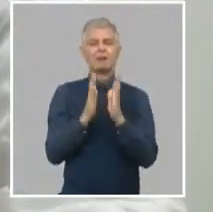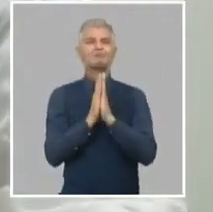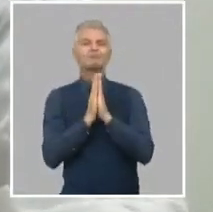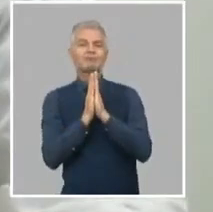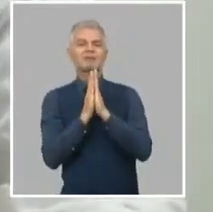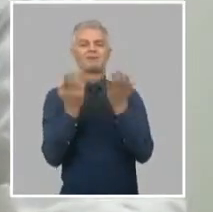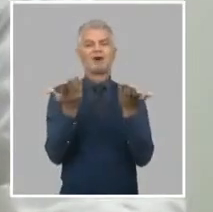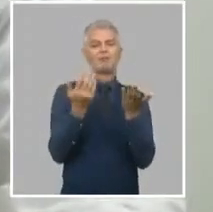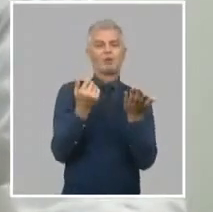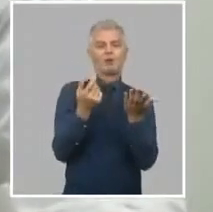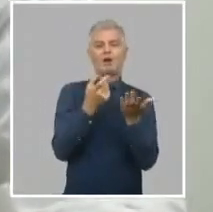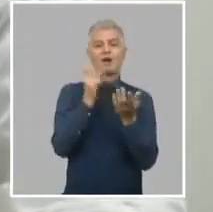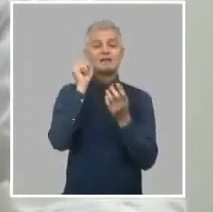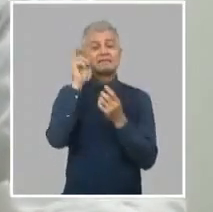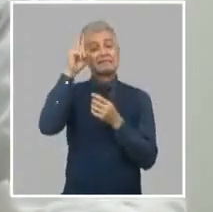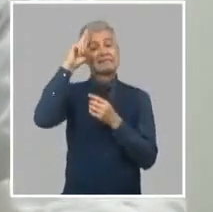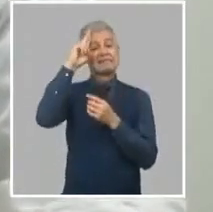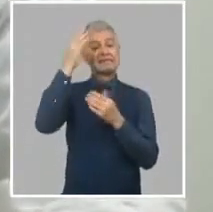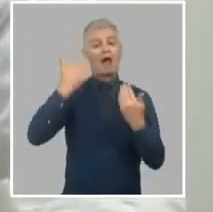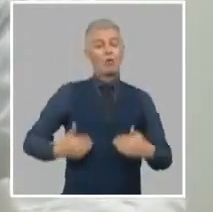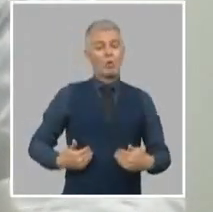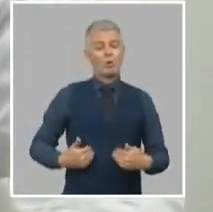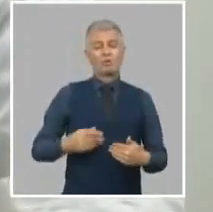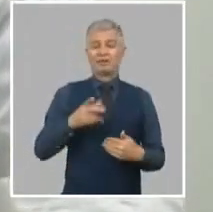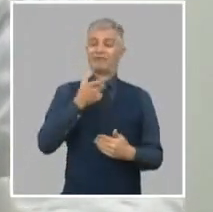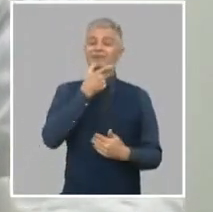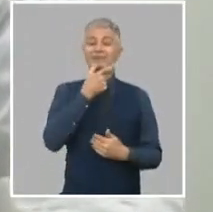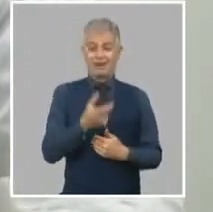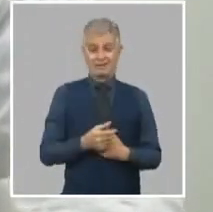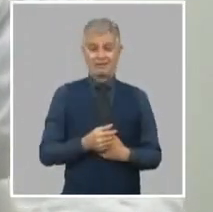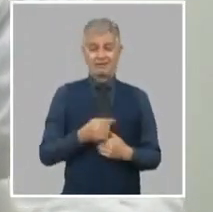solidarios que vinieron a orar junto con nosotros por